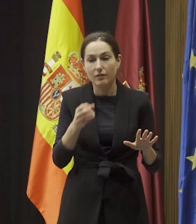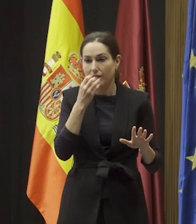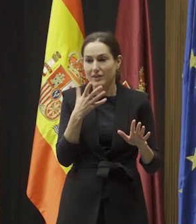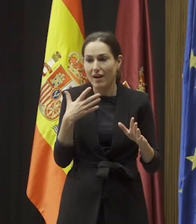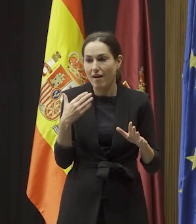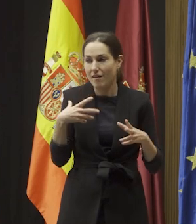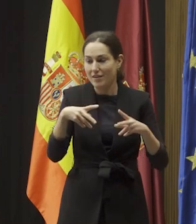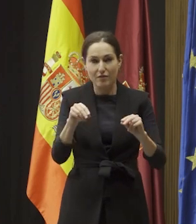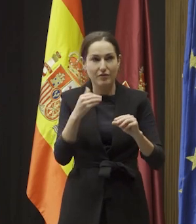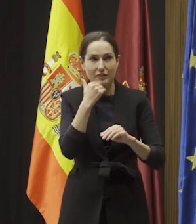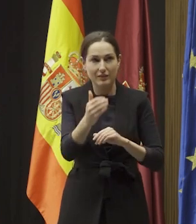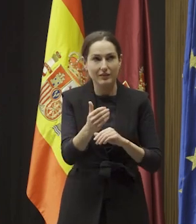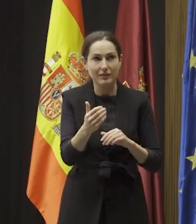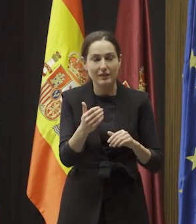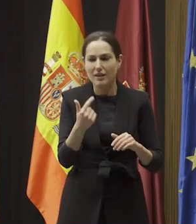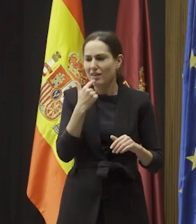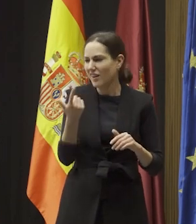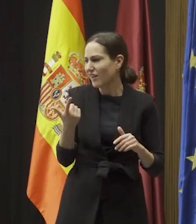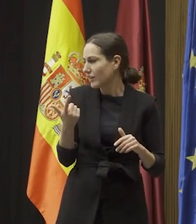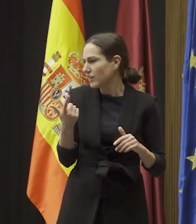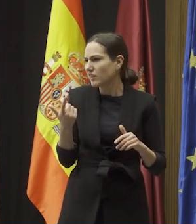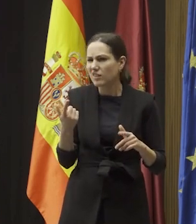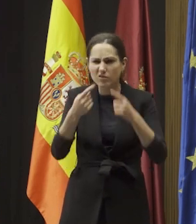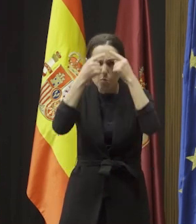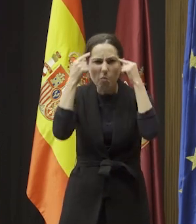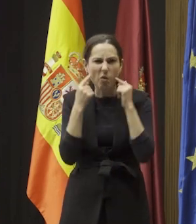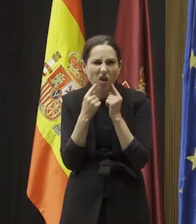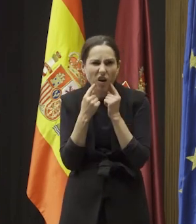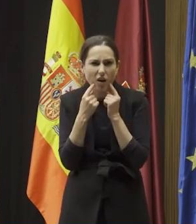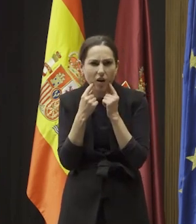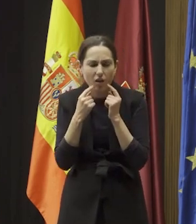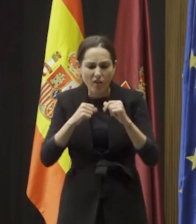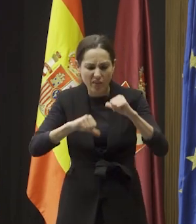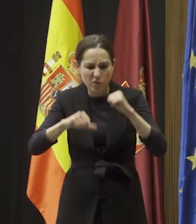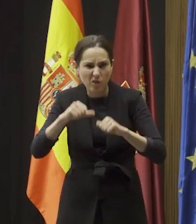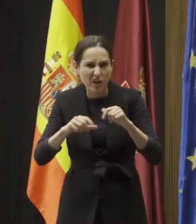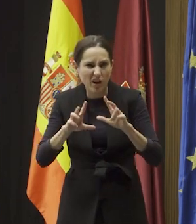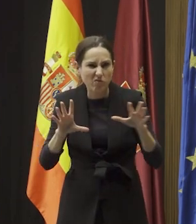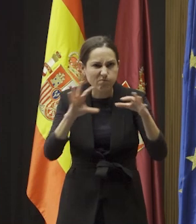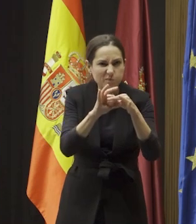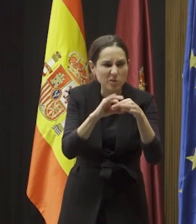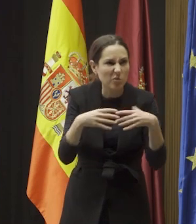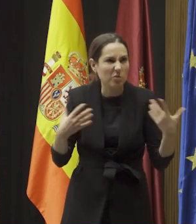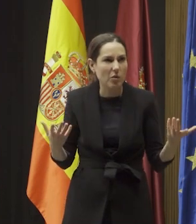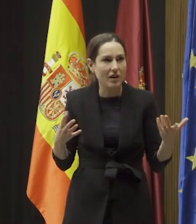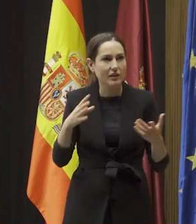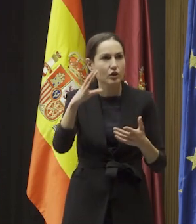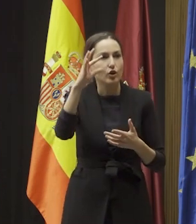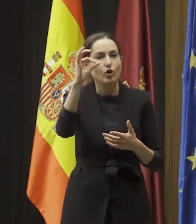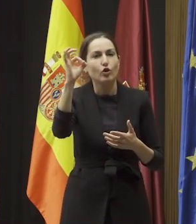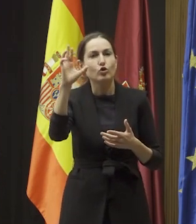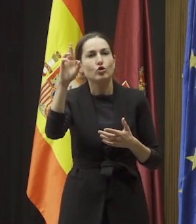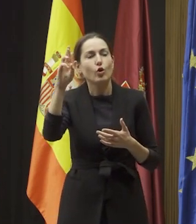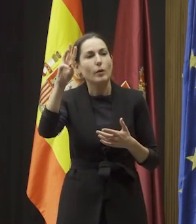Mira, ¿qué tendrá que ver con la cirugía? La monja. Seguro que se lo han preguntado. Es Sor Patrocinio.